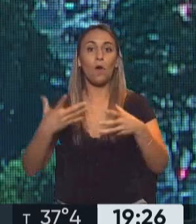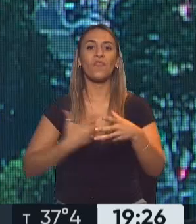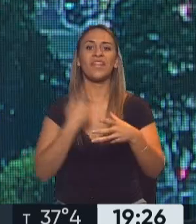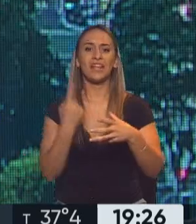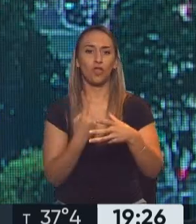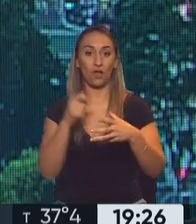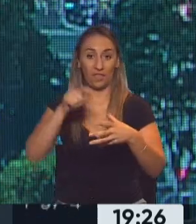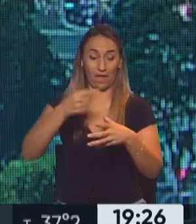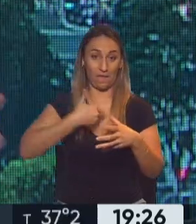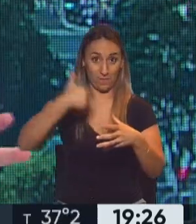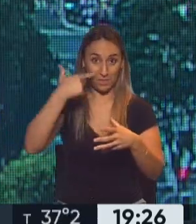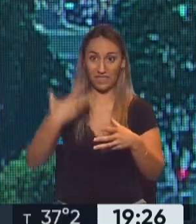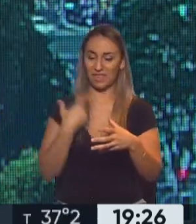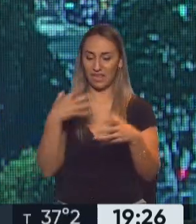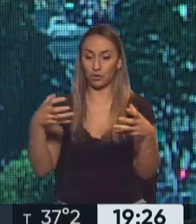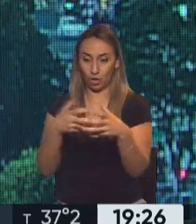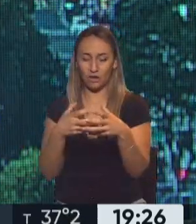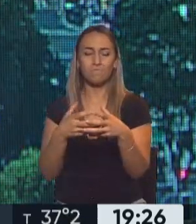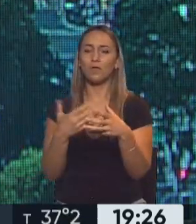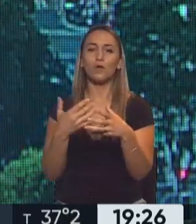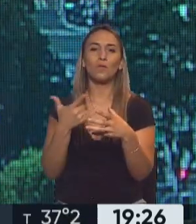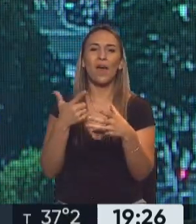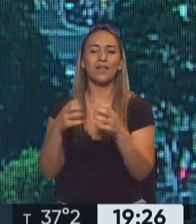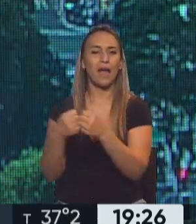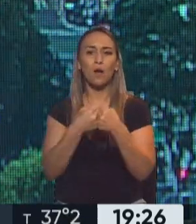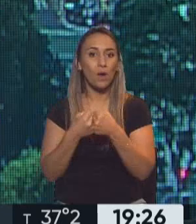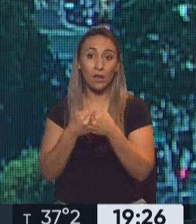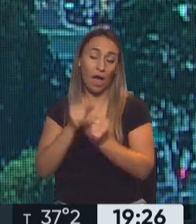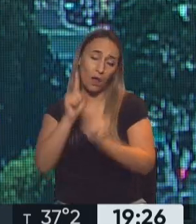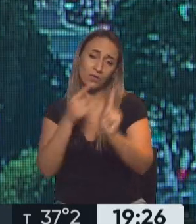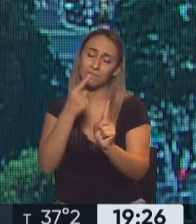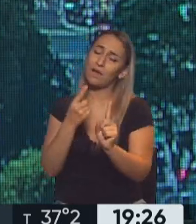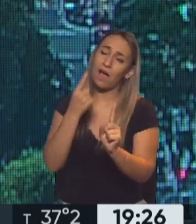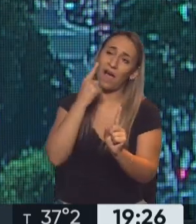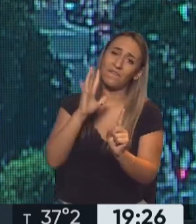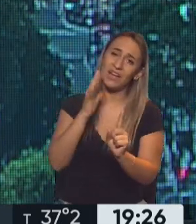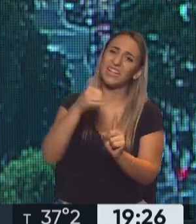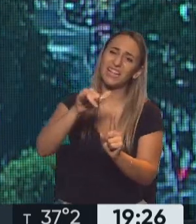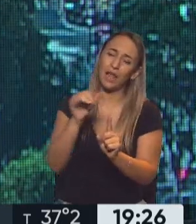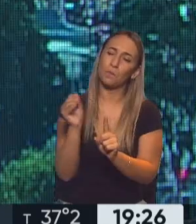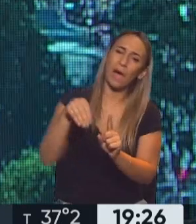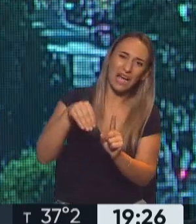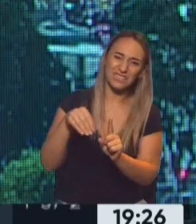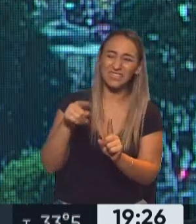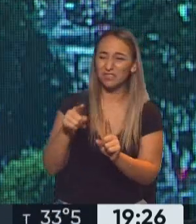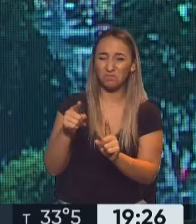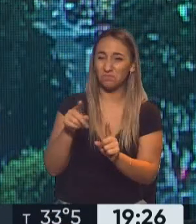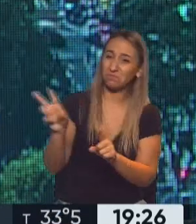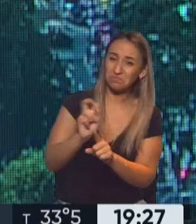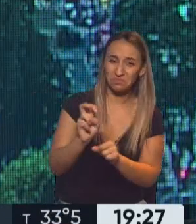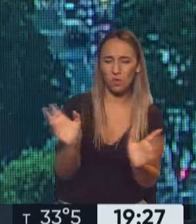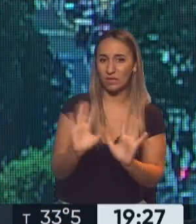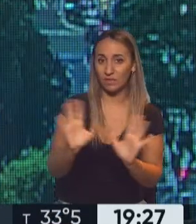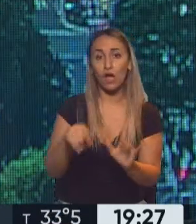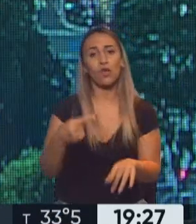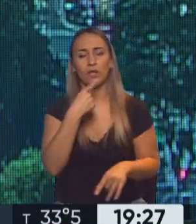países que dicen, bueno, podríamos darle una chance de ver si estas sobretasas es realmente necesaria cobrarlas, y hay otros directores que dicen